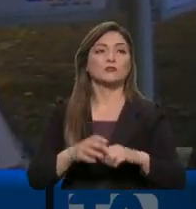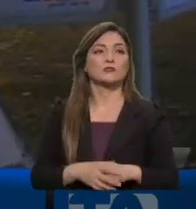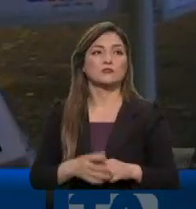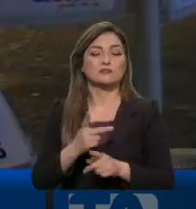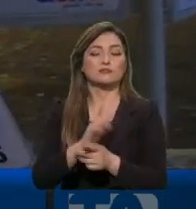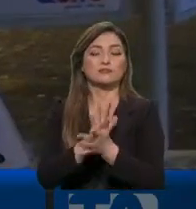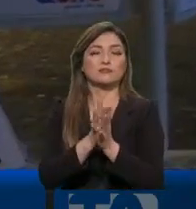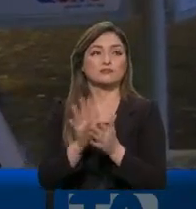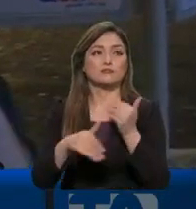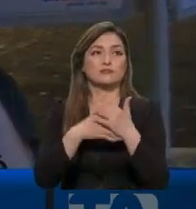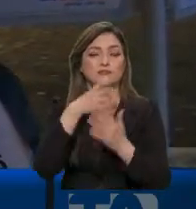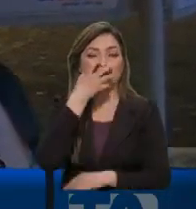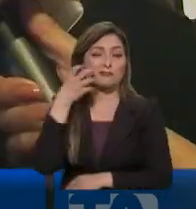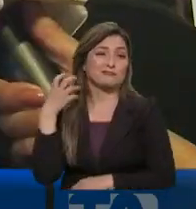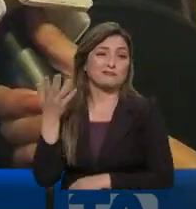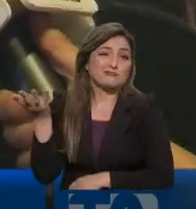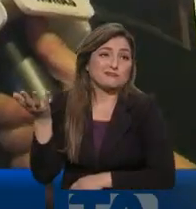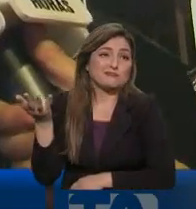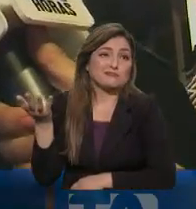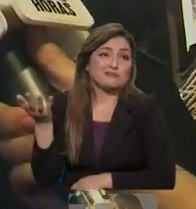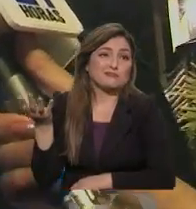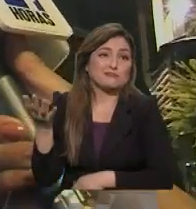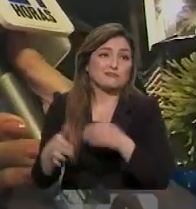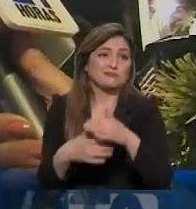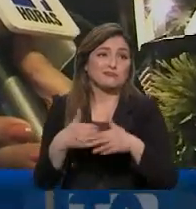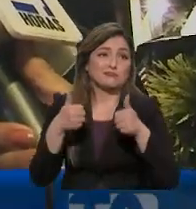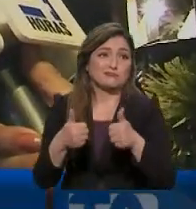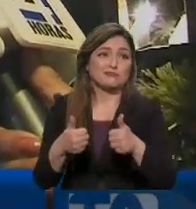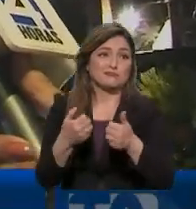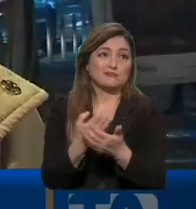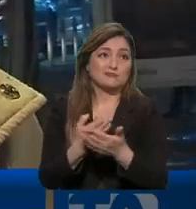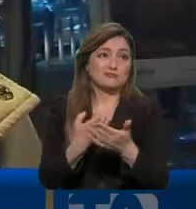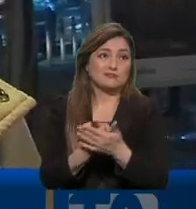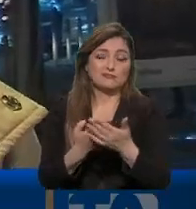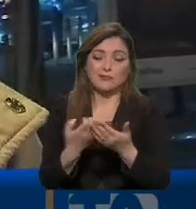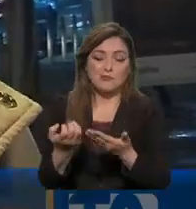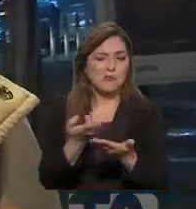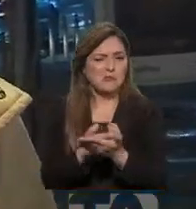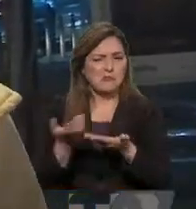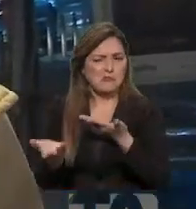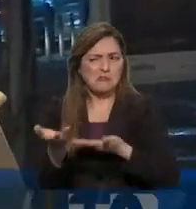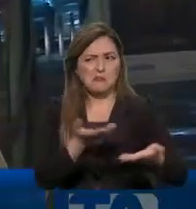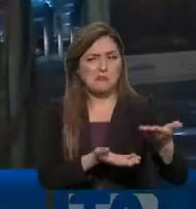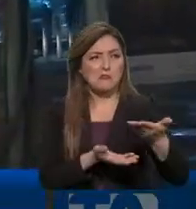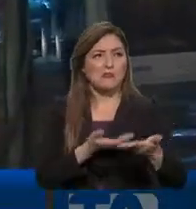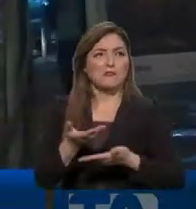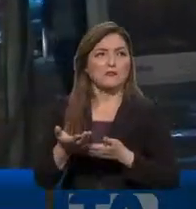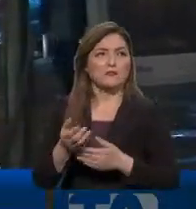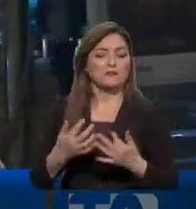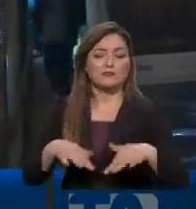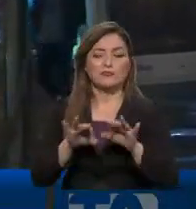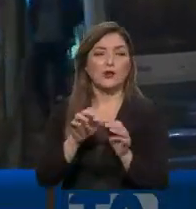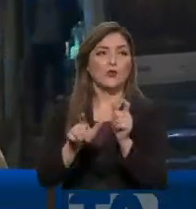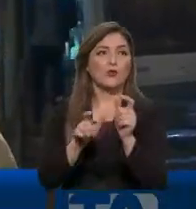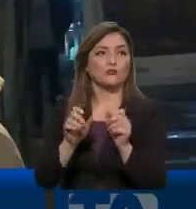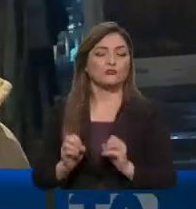¿no ve? Todo el mundo está sin mascarilla. O sea, yo pienso que está bien para movilizar la economía un poco. Es importante también darle la oportunidad a las